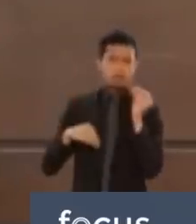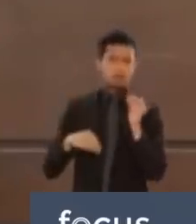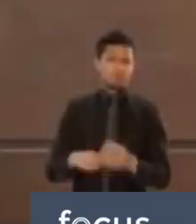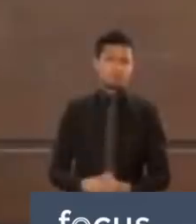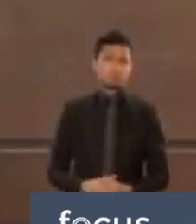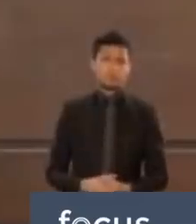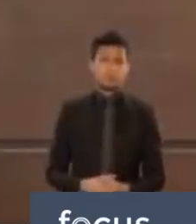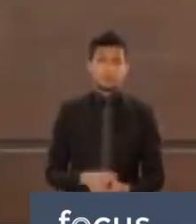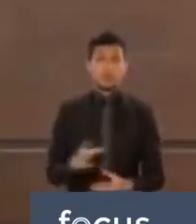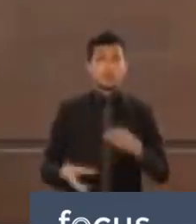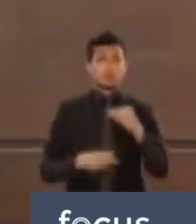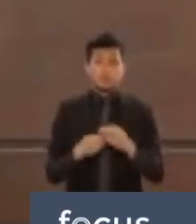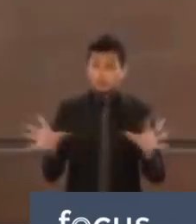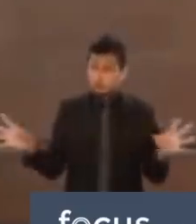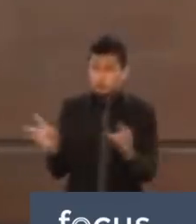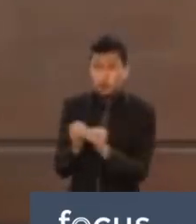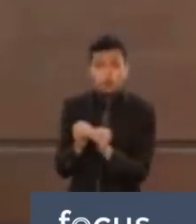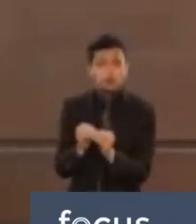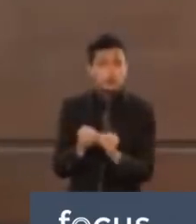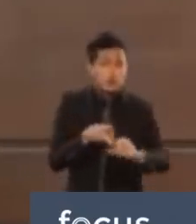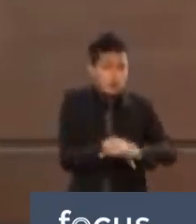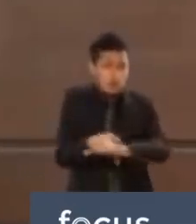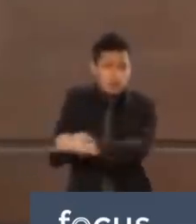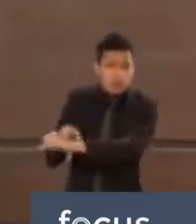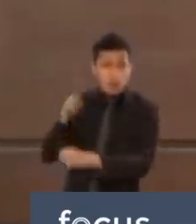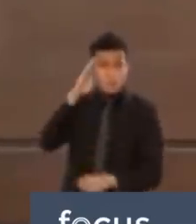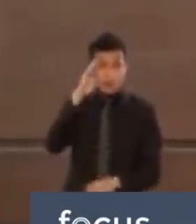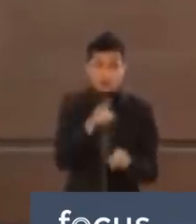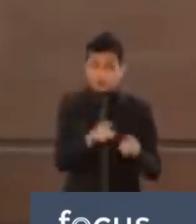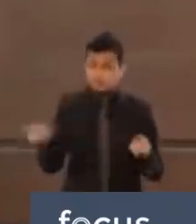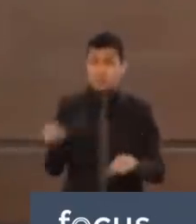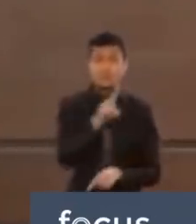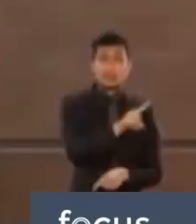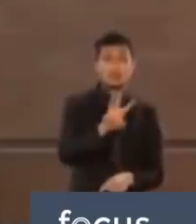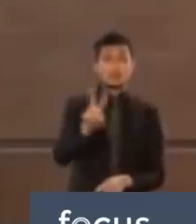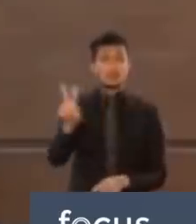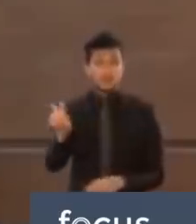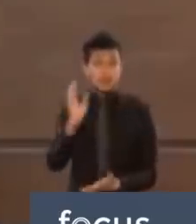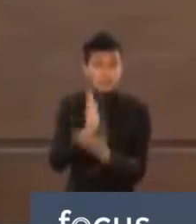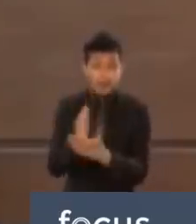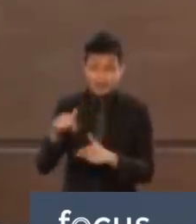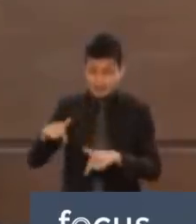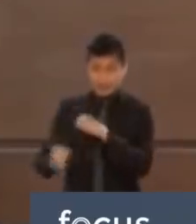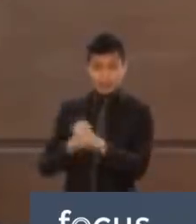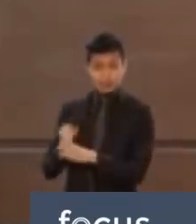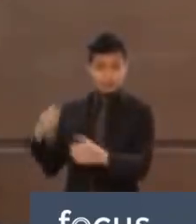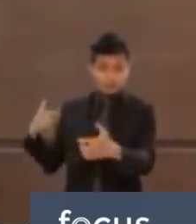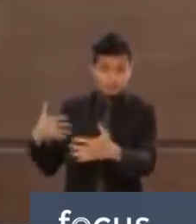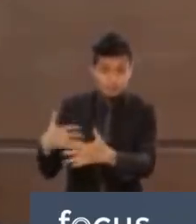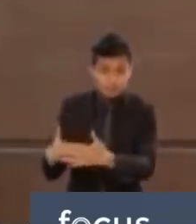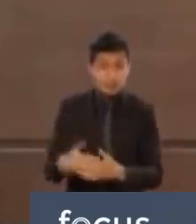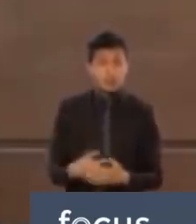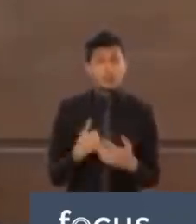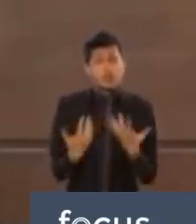y todos los otros 137 casos que se han presentado a lo largo de este año. Con lo cual, lo primero que quisiera decir es